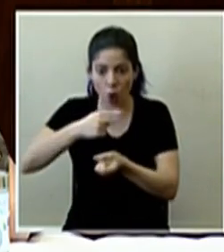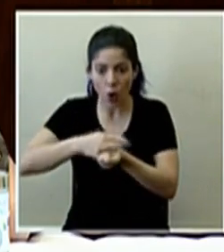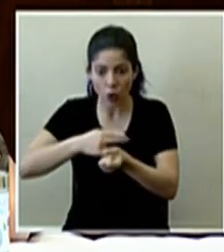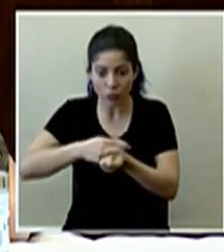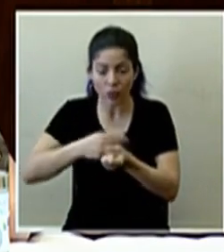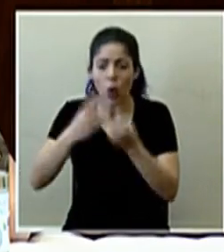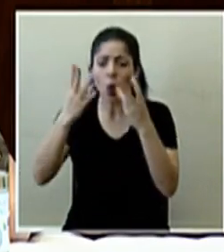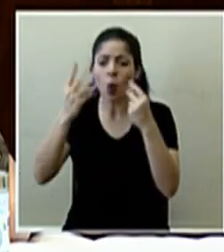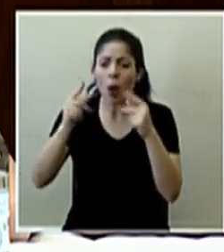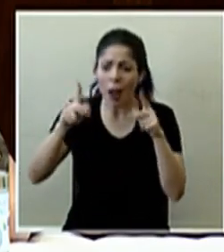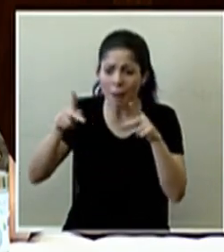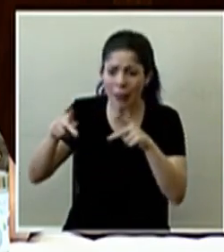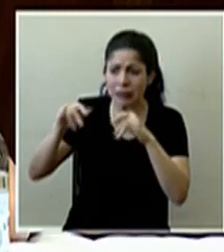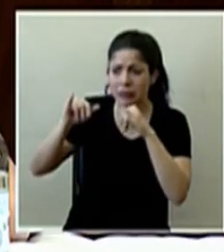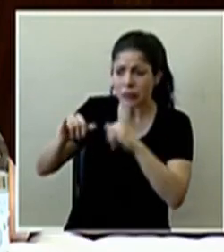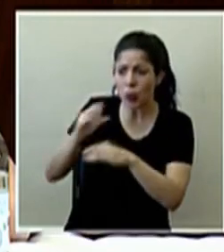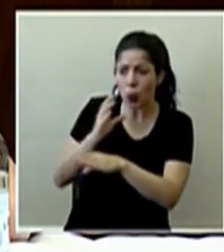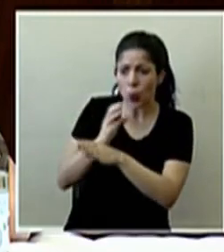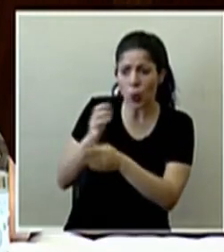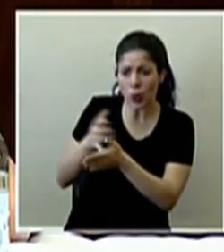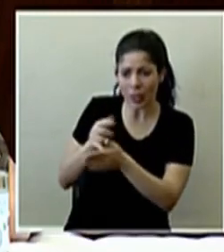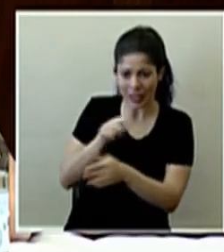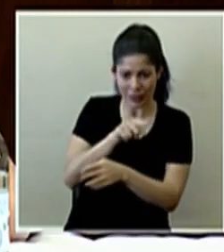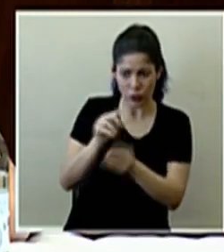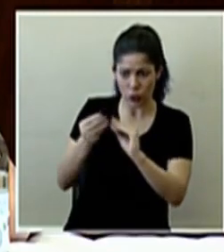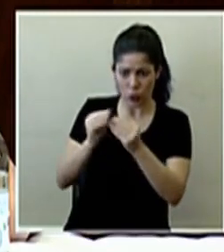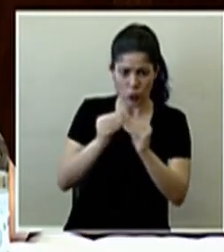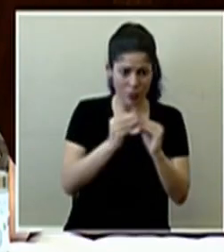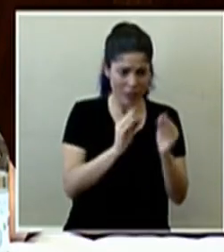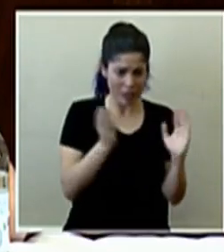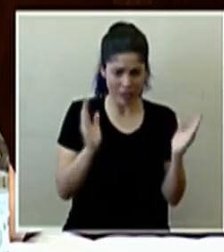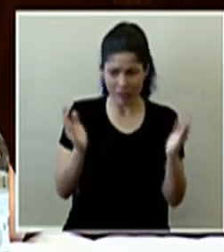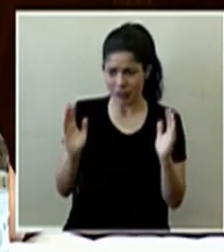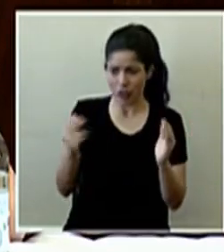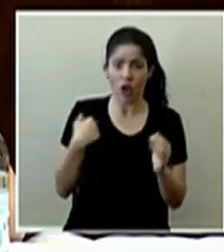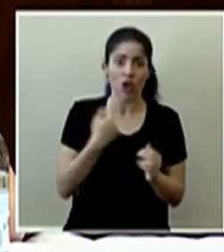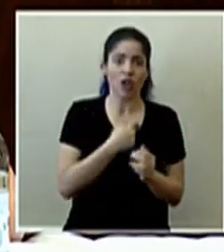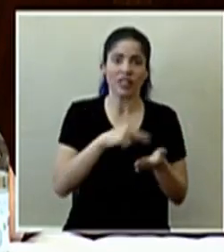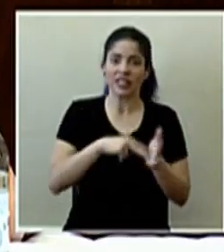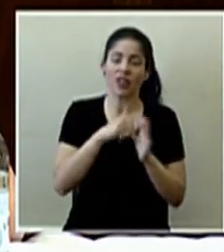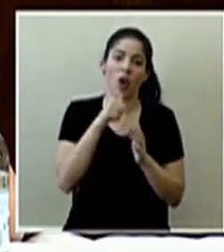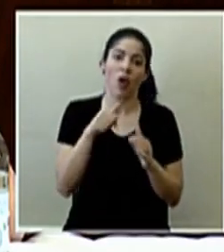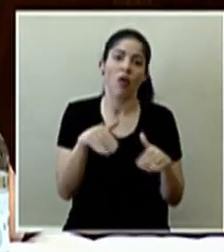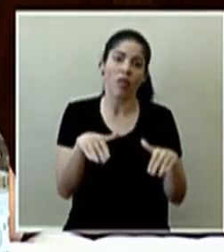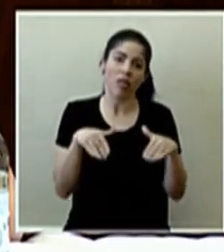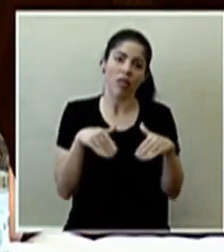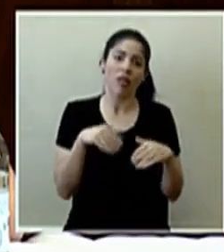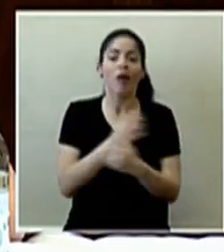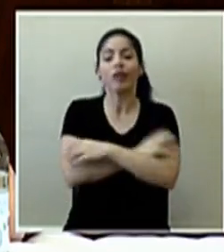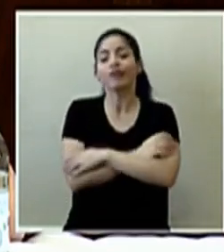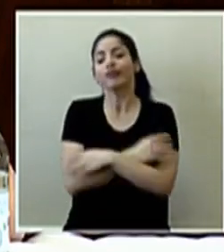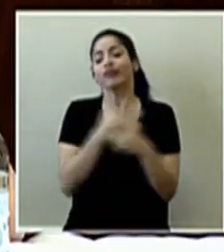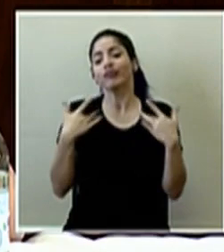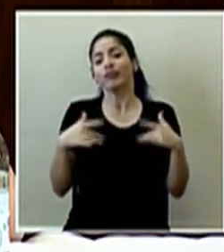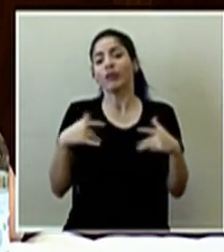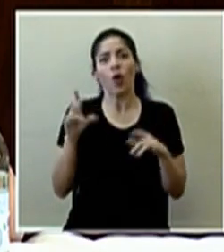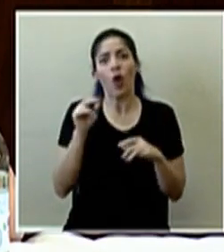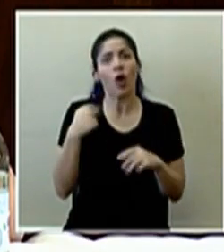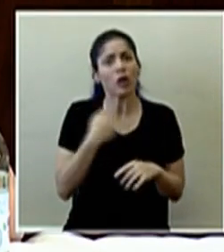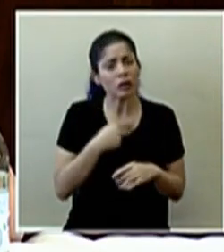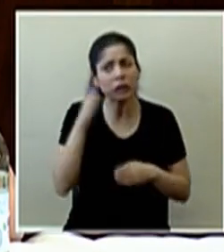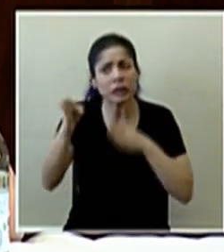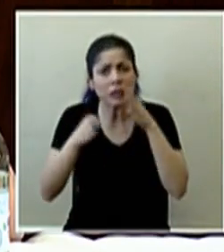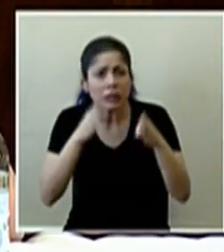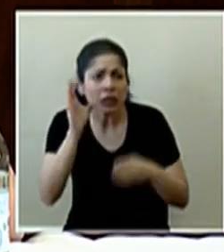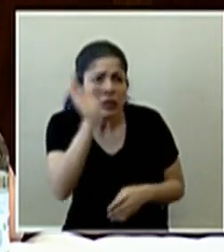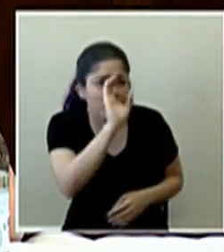hospitales, de cuántas personas tenemos en UCI. No nos hemos quedado con los brazos cruzados ni tan siquiera contentos. Hemos salido a buscar